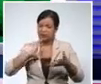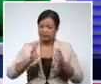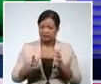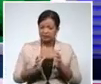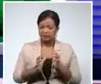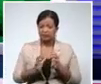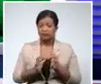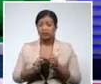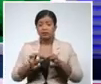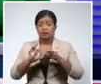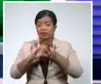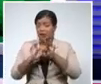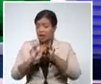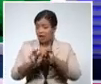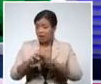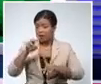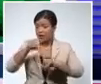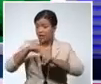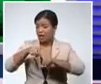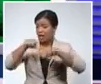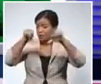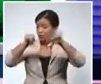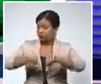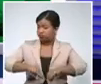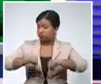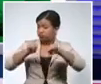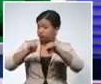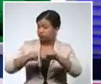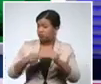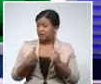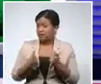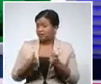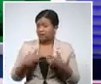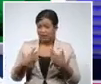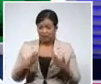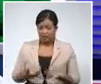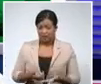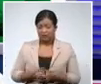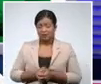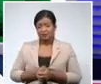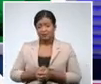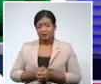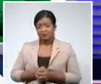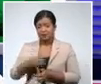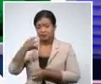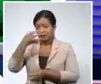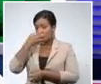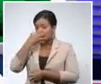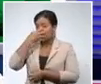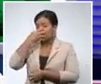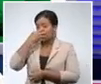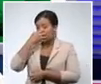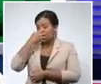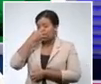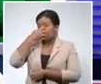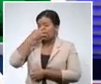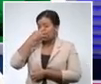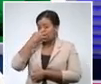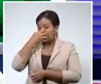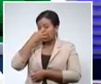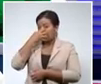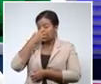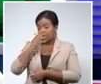de terapia intensiva, fue necesario darle a respiración asistida